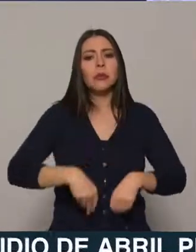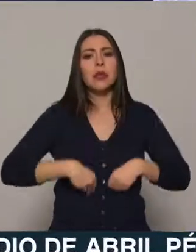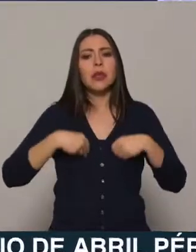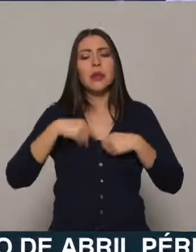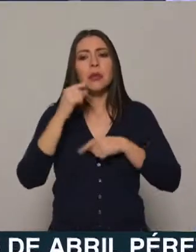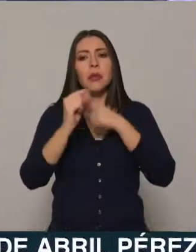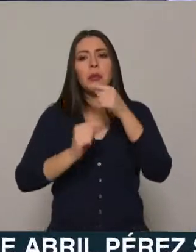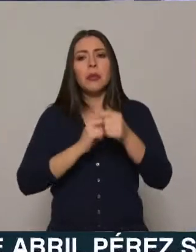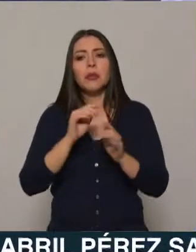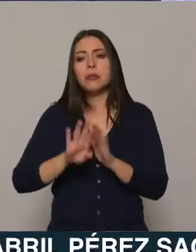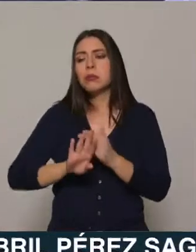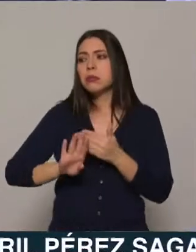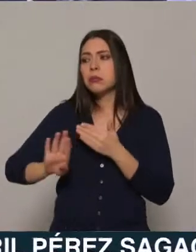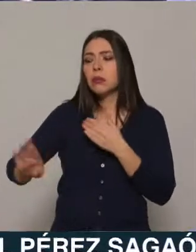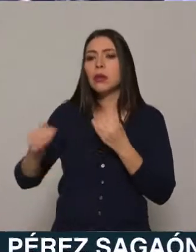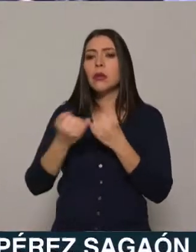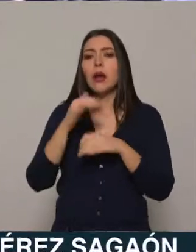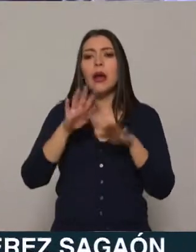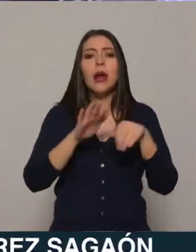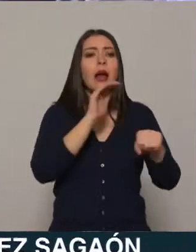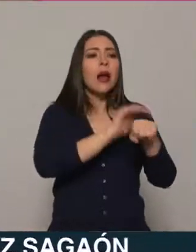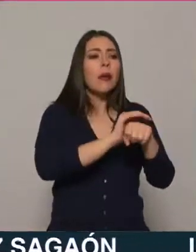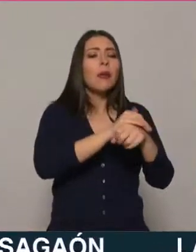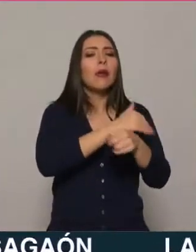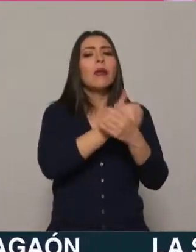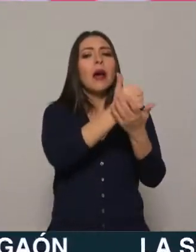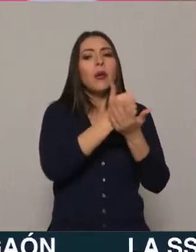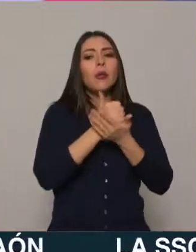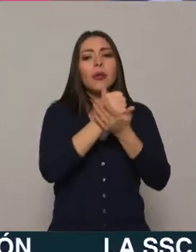involucran a la familia o amigos para lograr costear